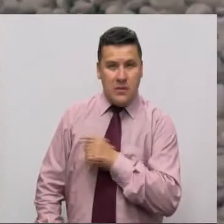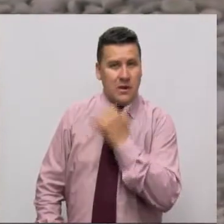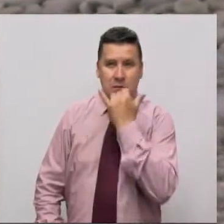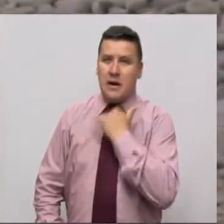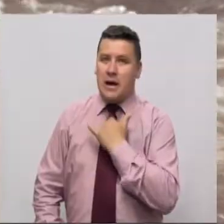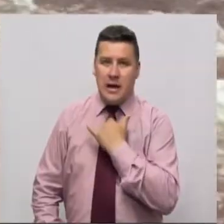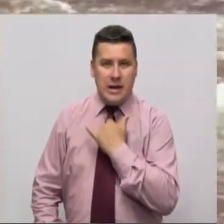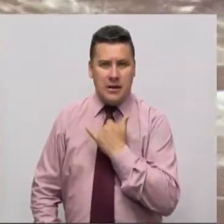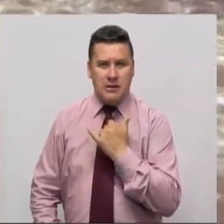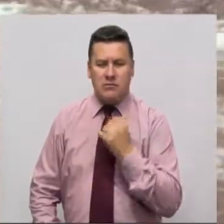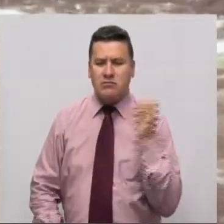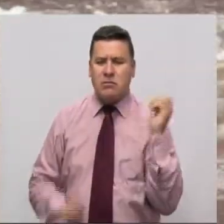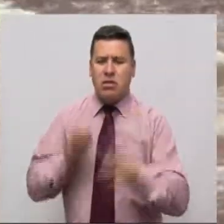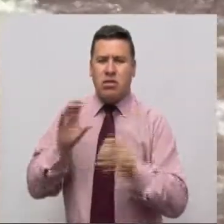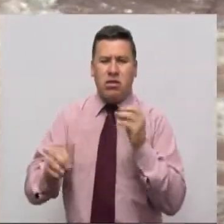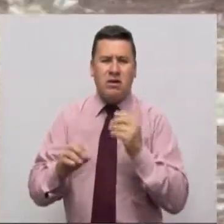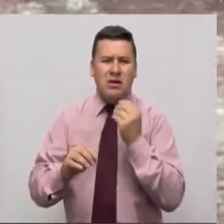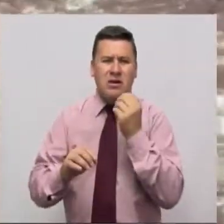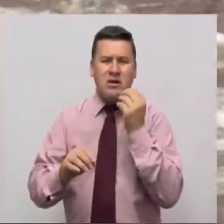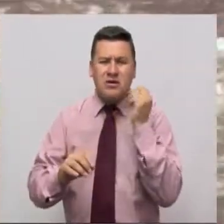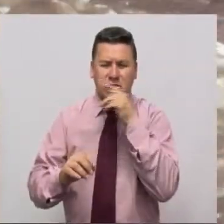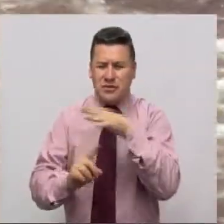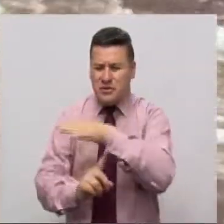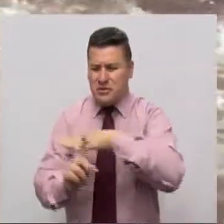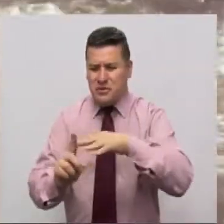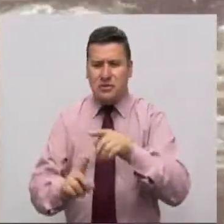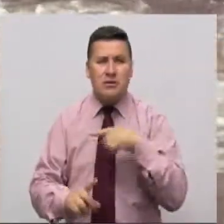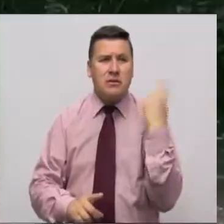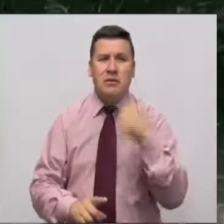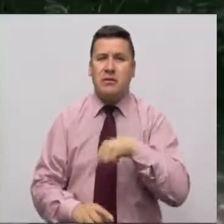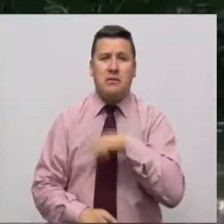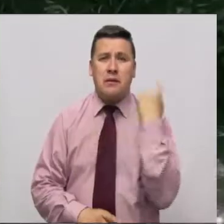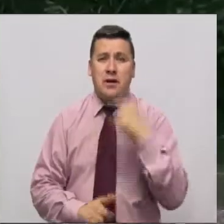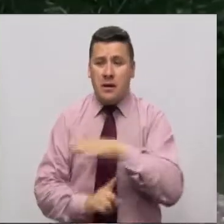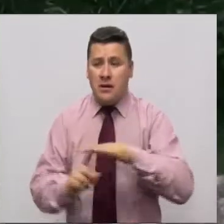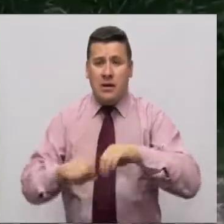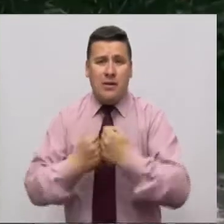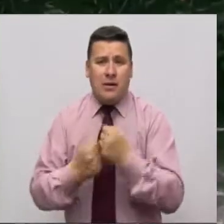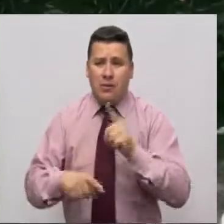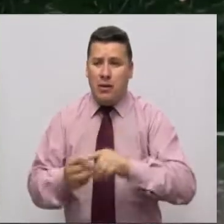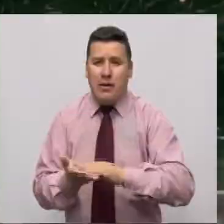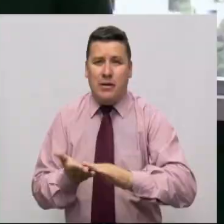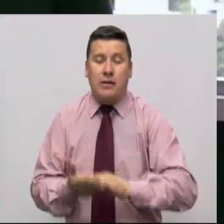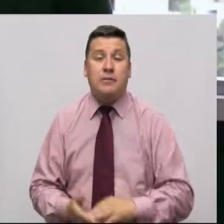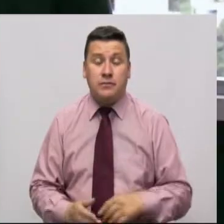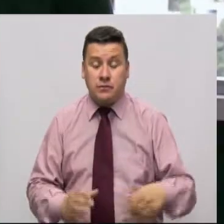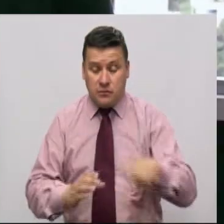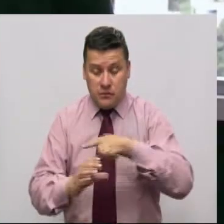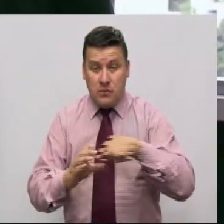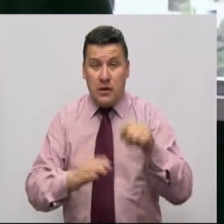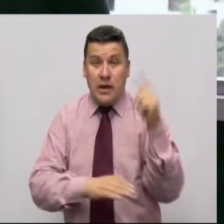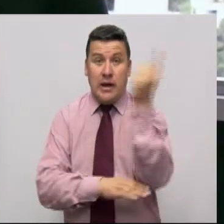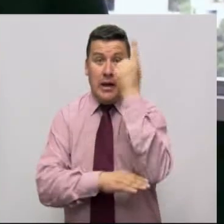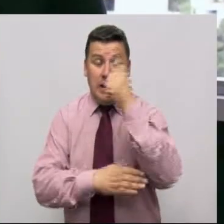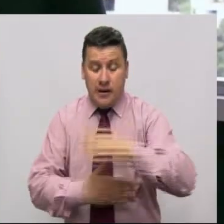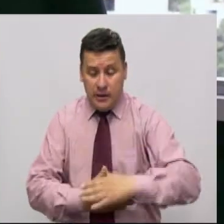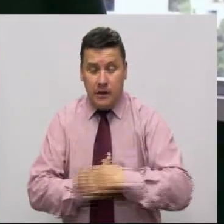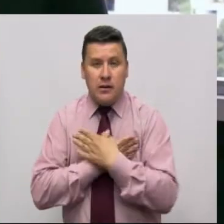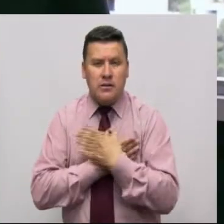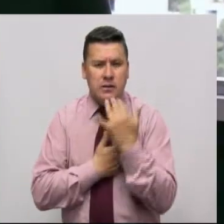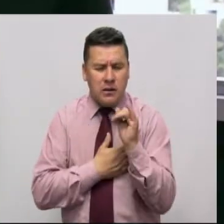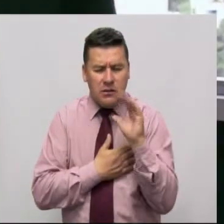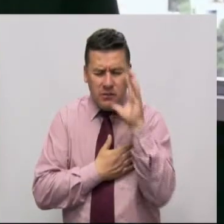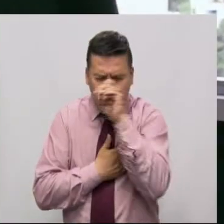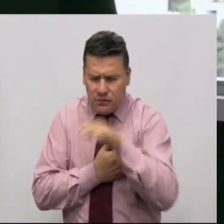Se ve mal. Cuando contaminan nuestros recursos naturales, todos perdemos. El daño ambiental es inevitable. La Contraloría General de la